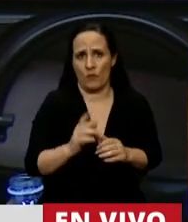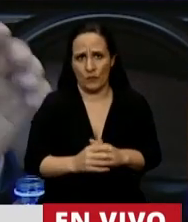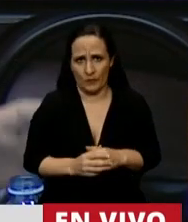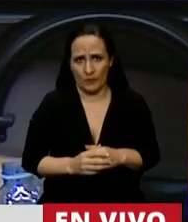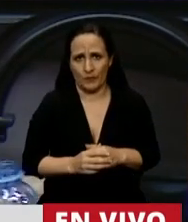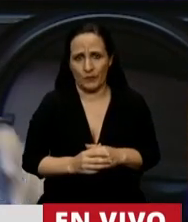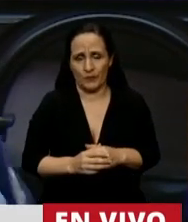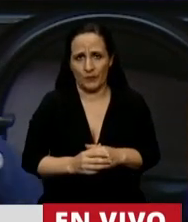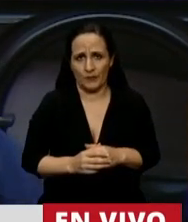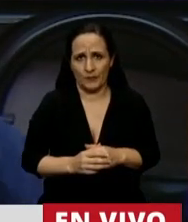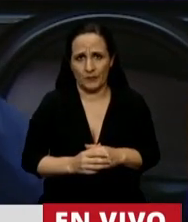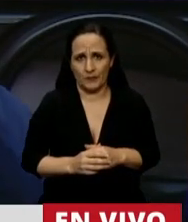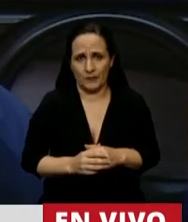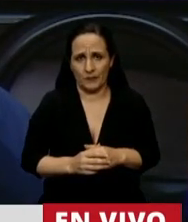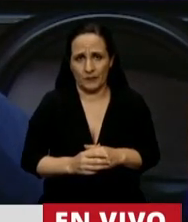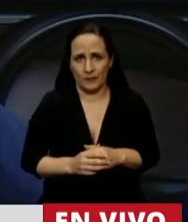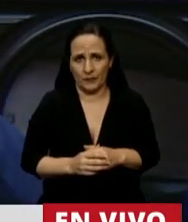Hemos dicho